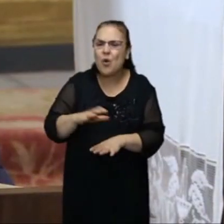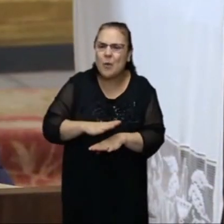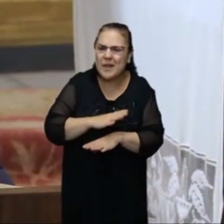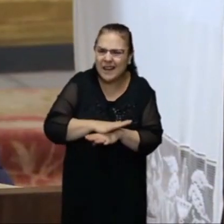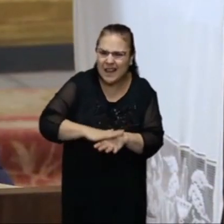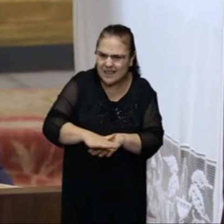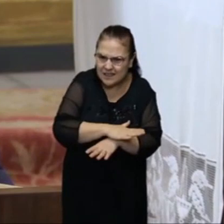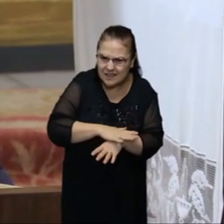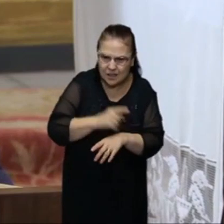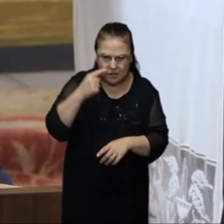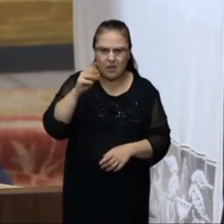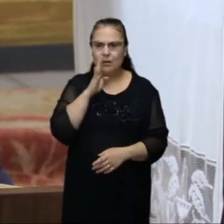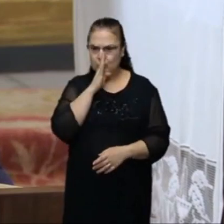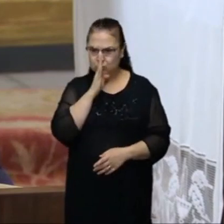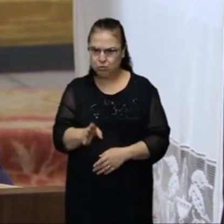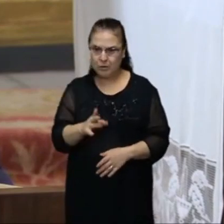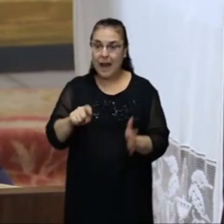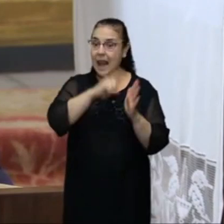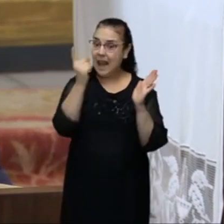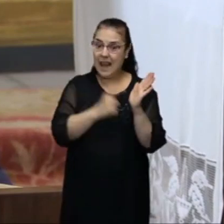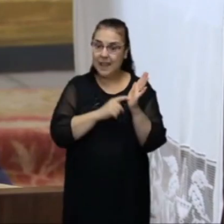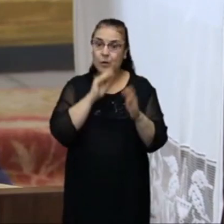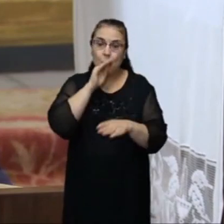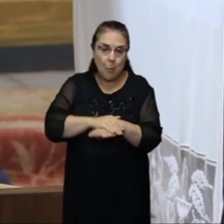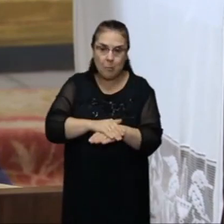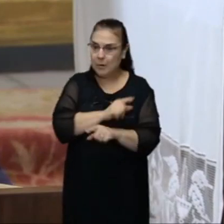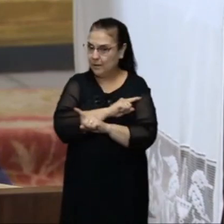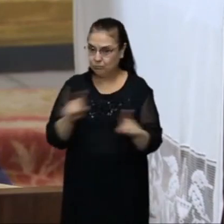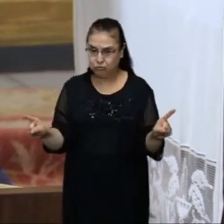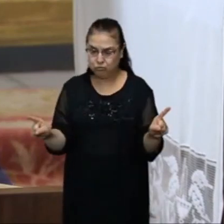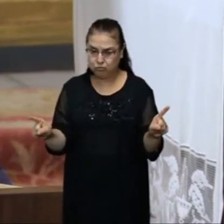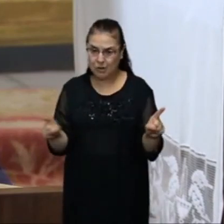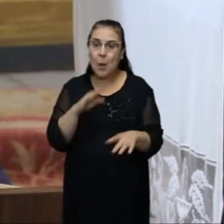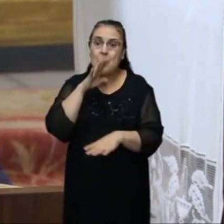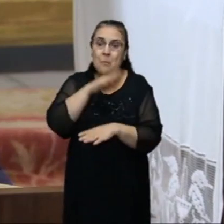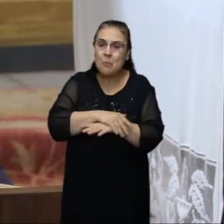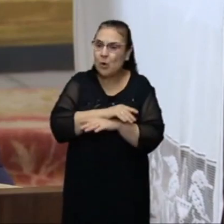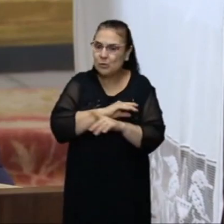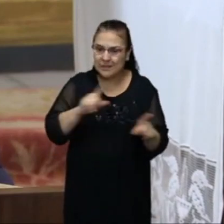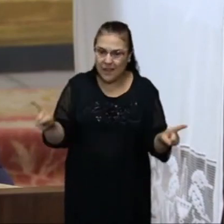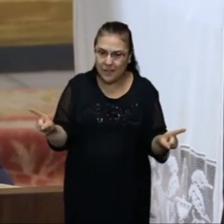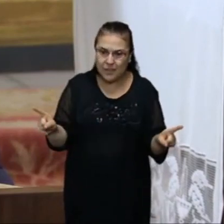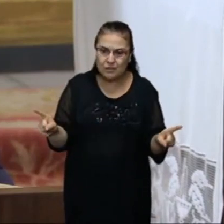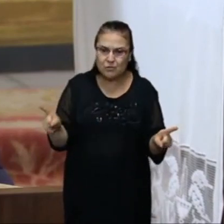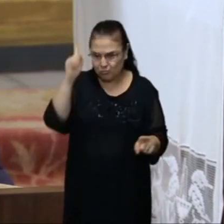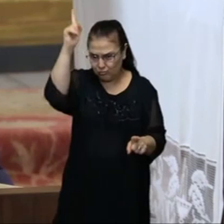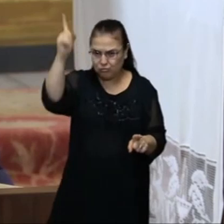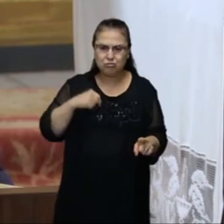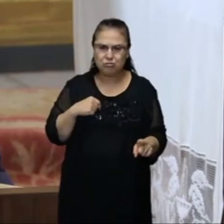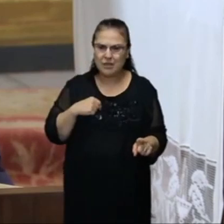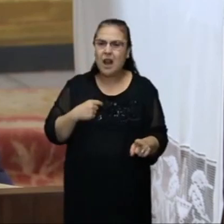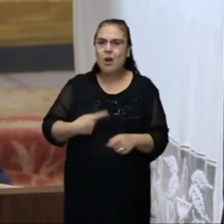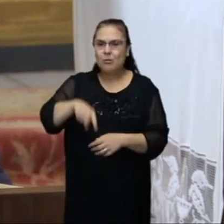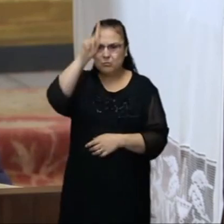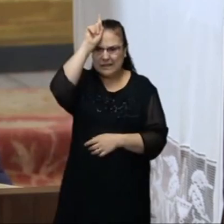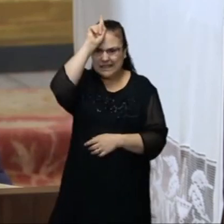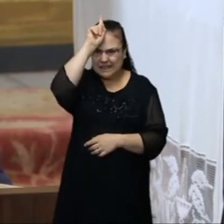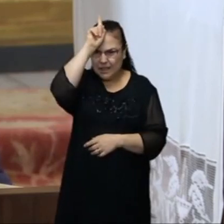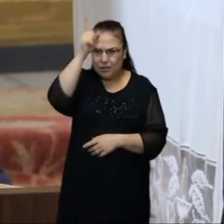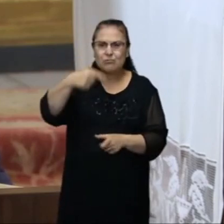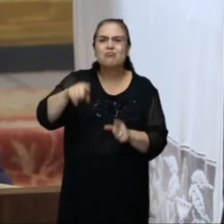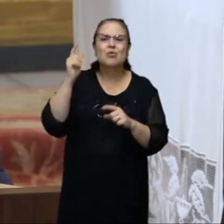rectamente, ni guardasteis la ley, ni actuasteis según la voluntad de Dios. Terrible y repentino caerá